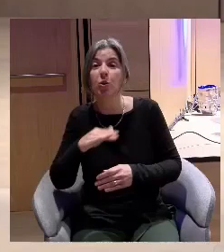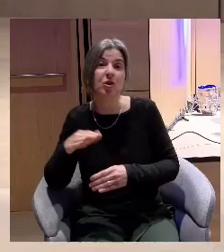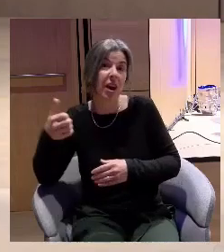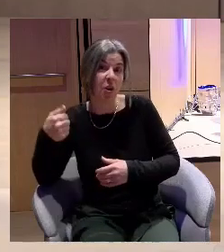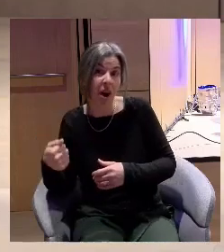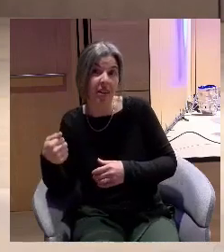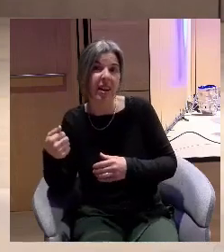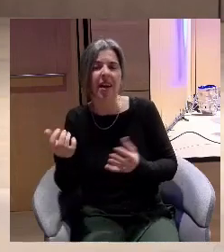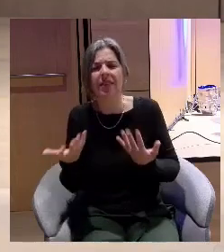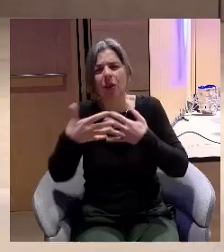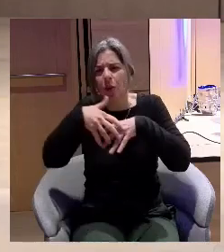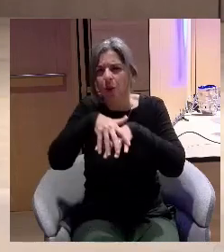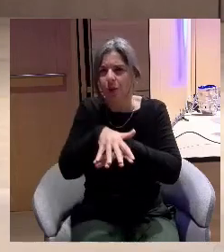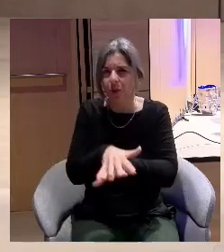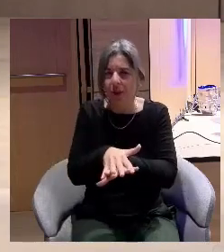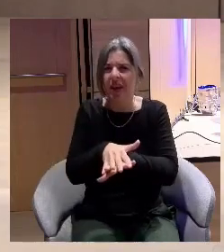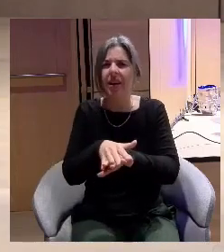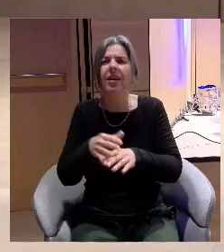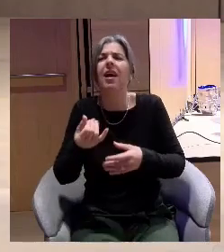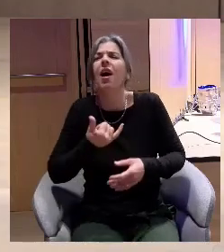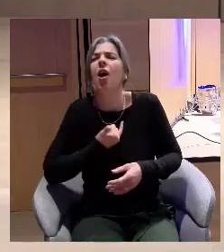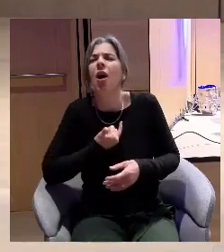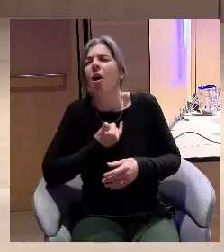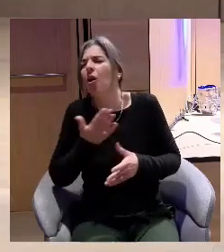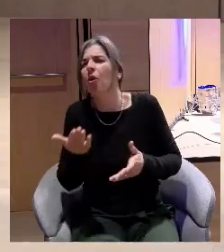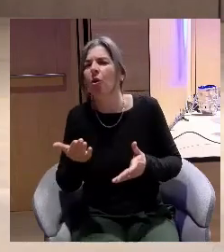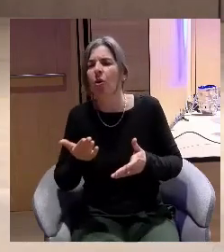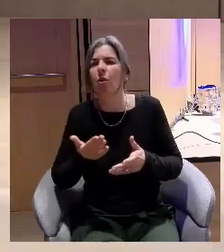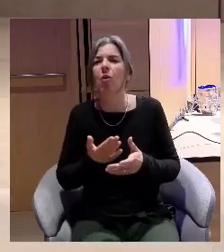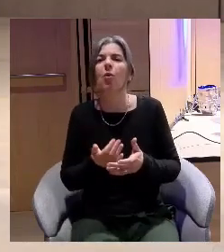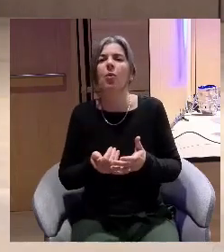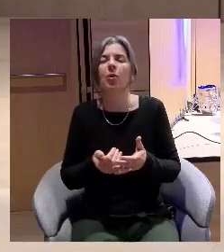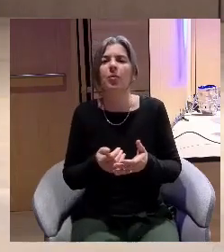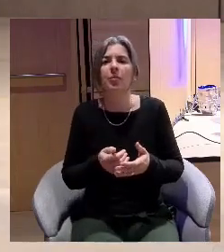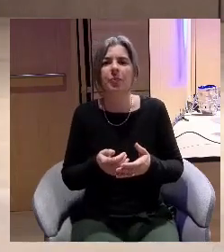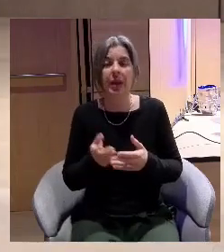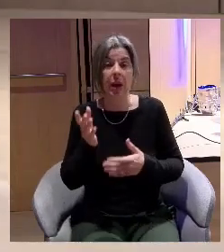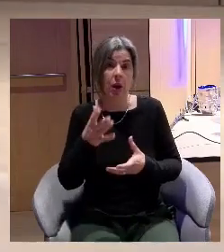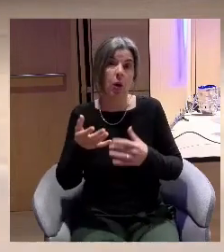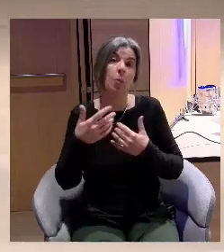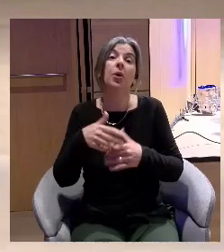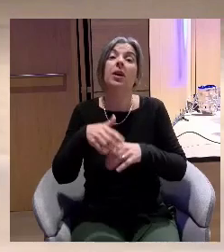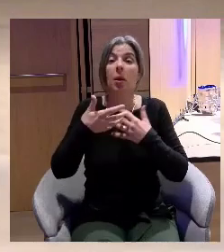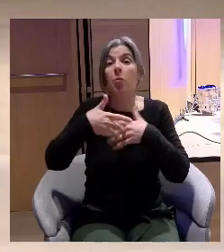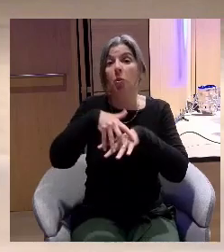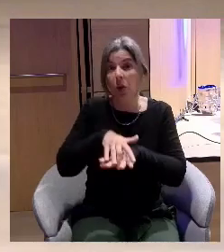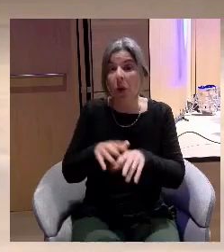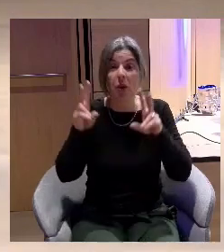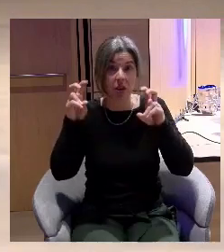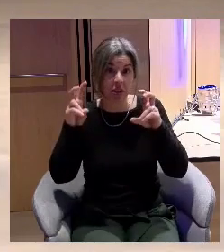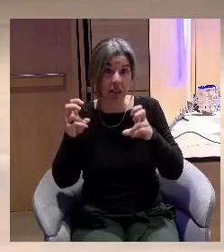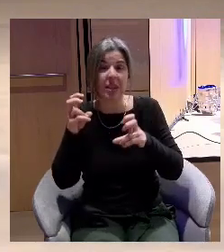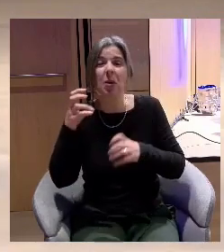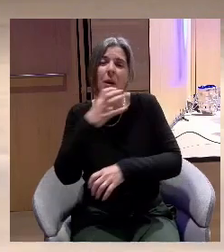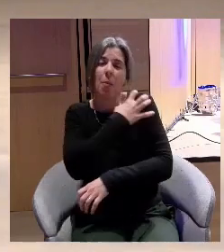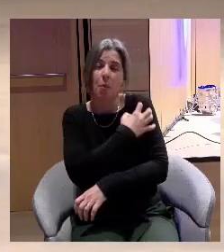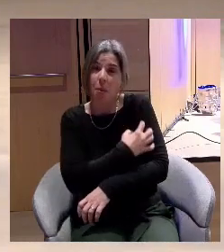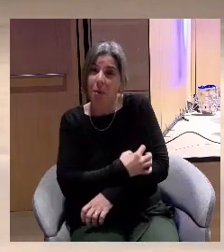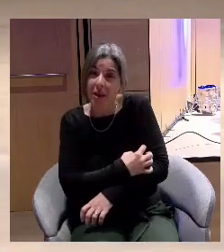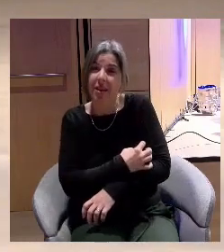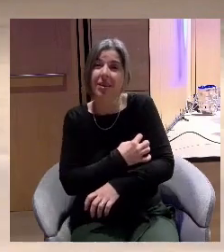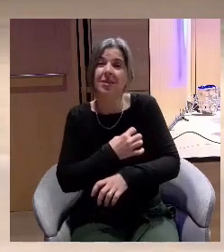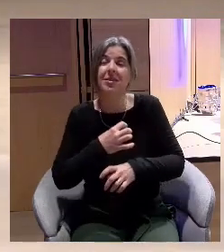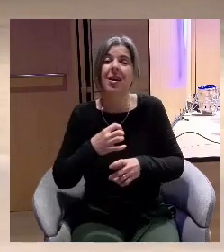eso? Todo el tema del Chocó, todas las desigualdades en la pobreza, y esto es qué tan transparente o qué